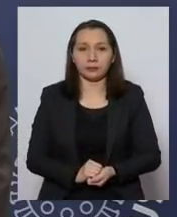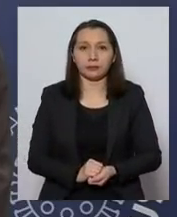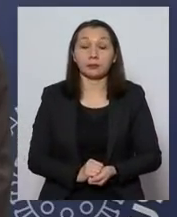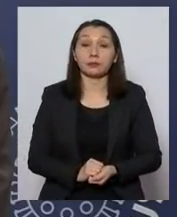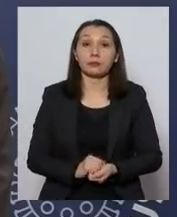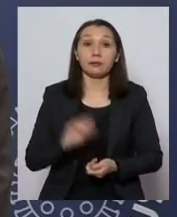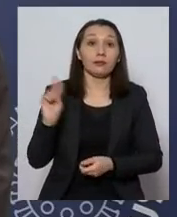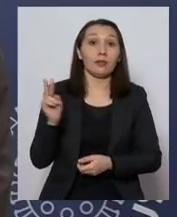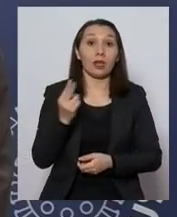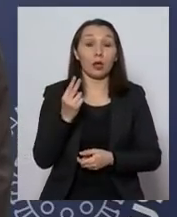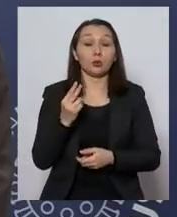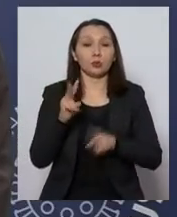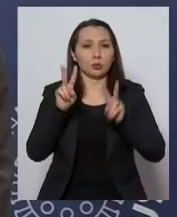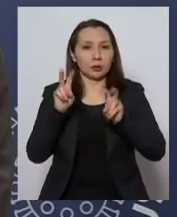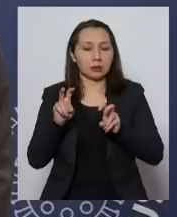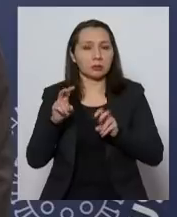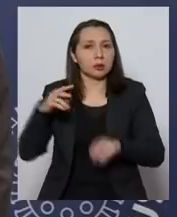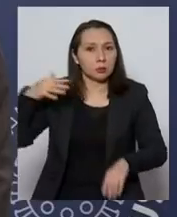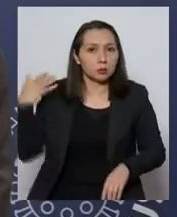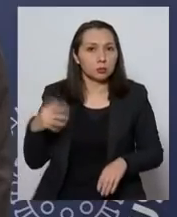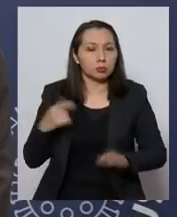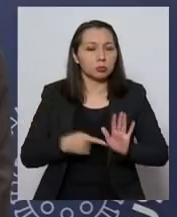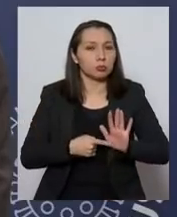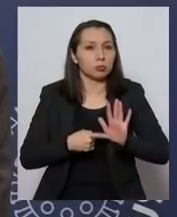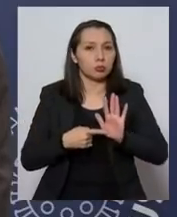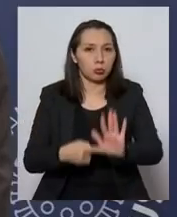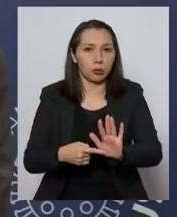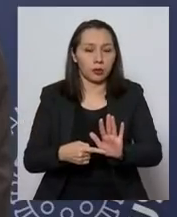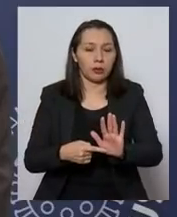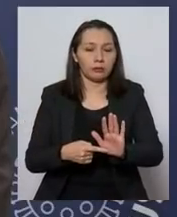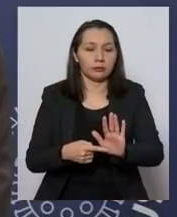El segundo instrumento fundamental